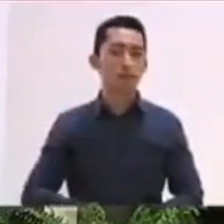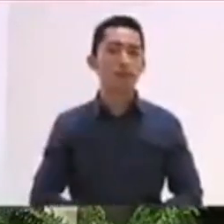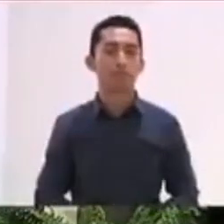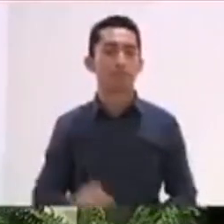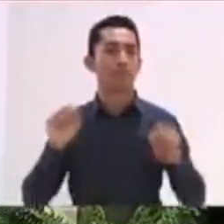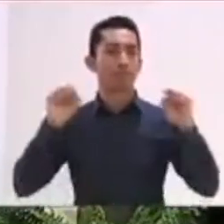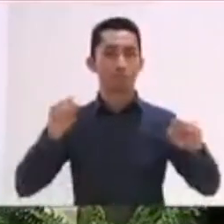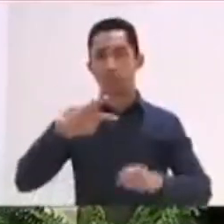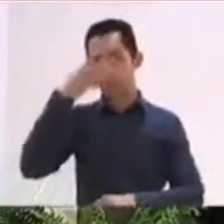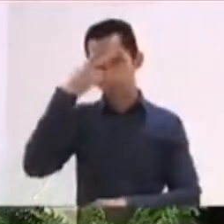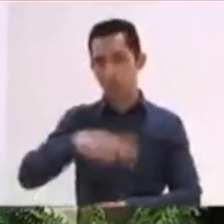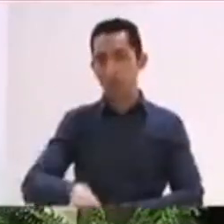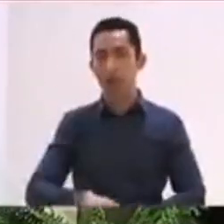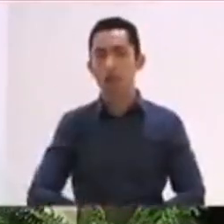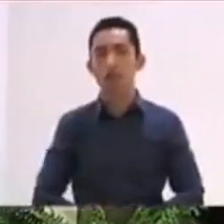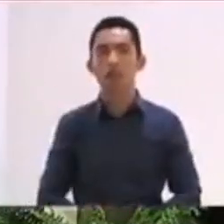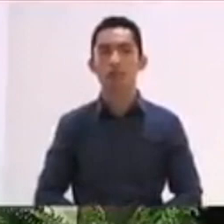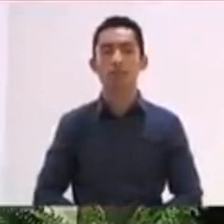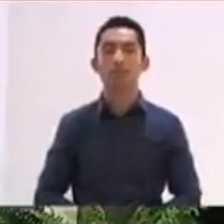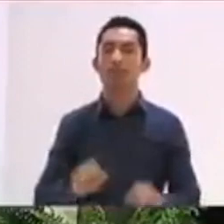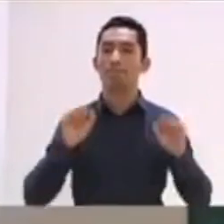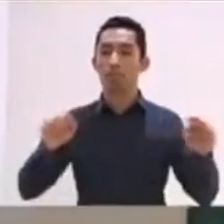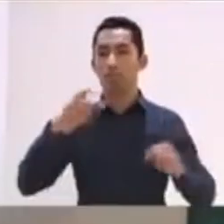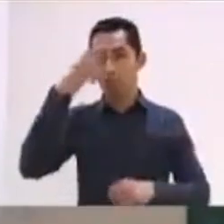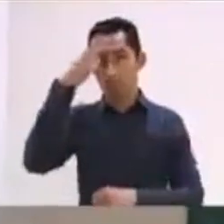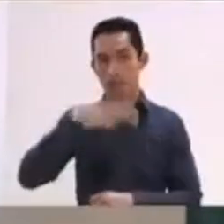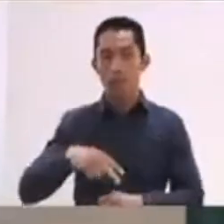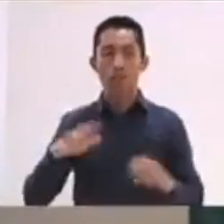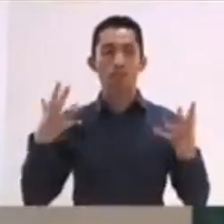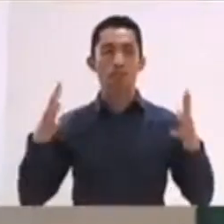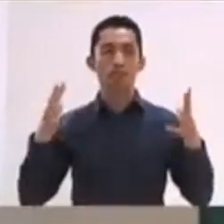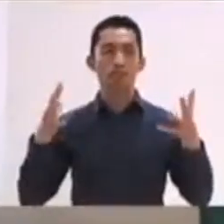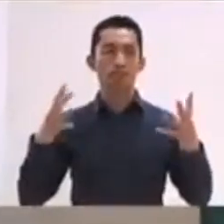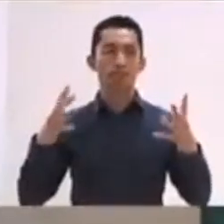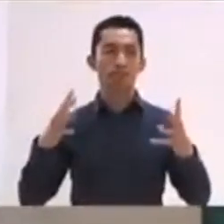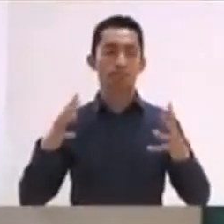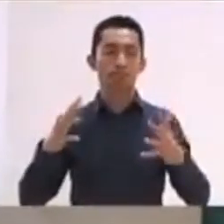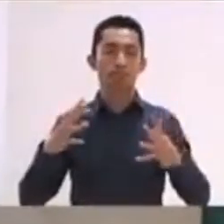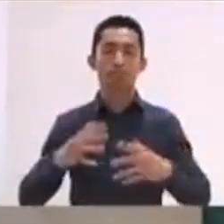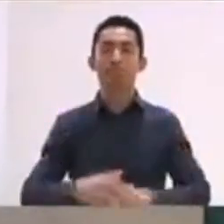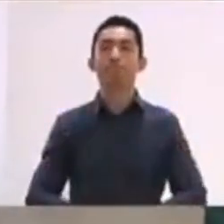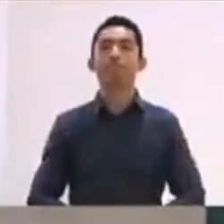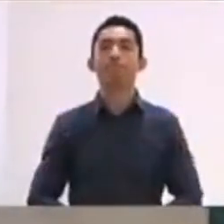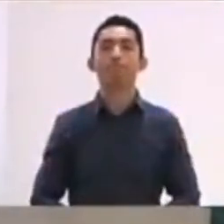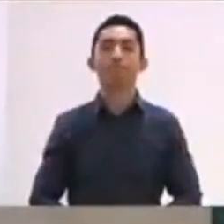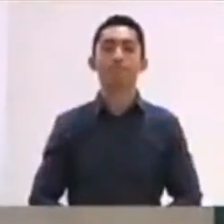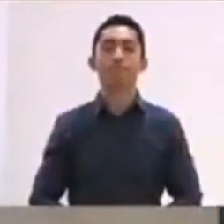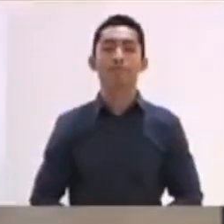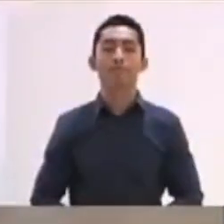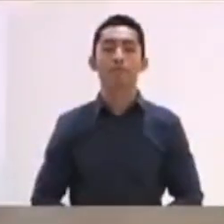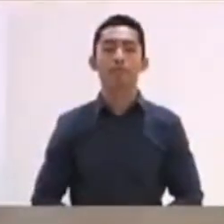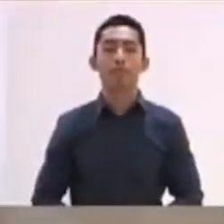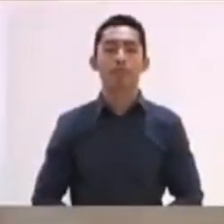¡Viva México! ¡Viva México! ¡Viva México!